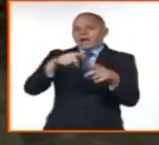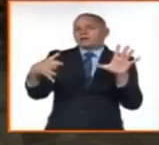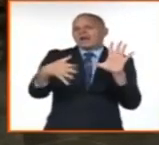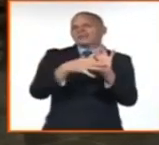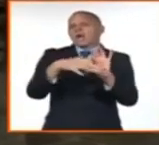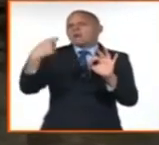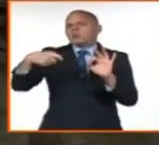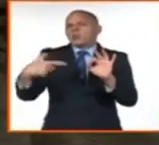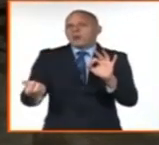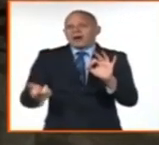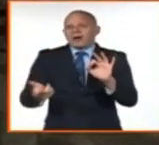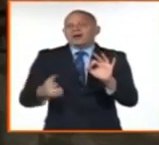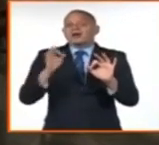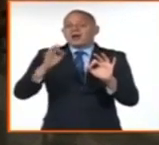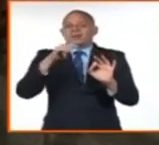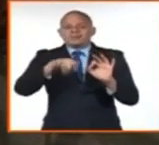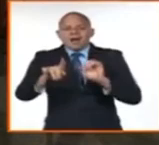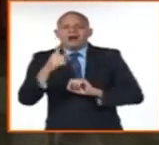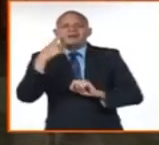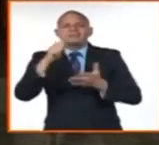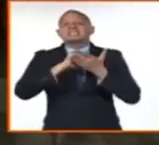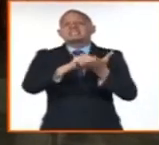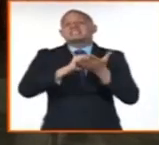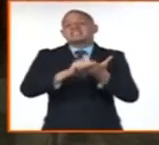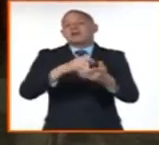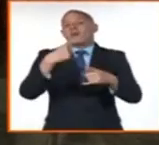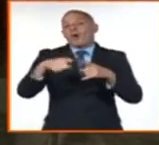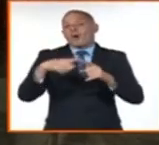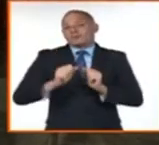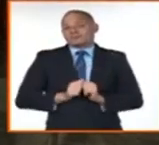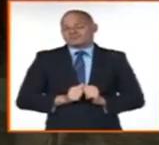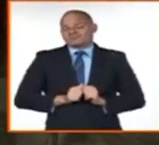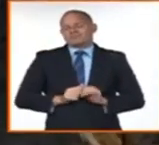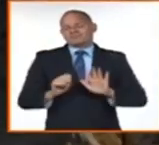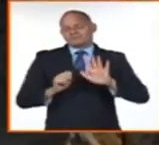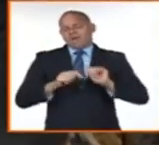servicios. Ahí tenemos que lograr que nuestras empresas sean más innovadoras.